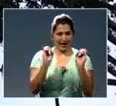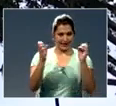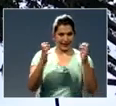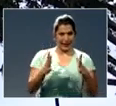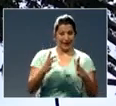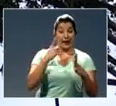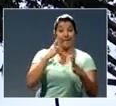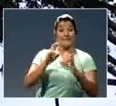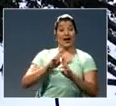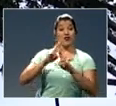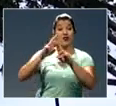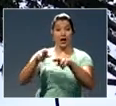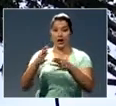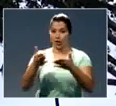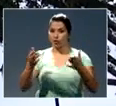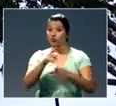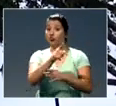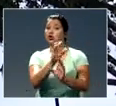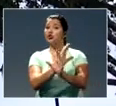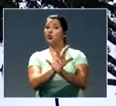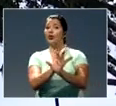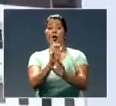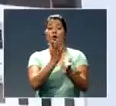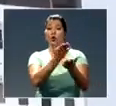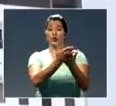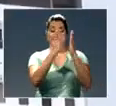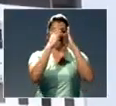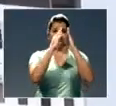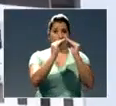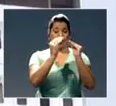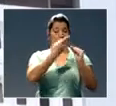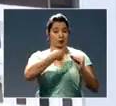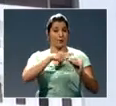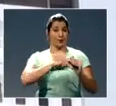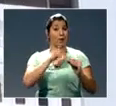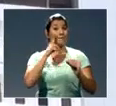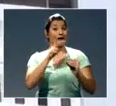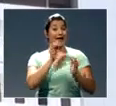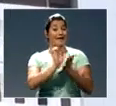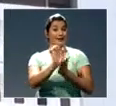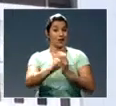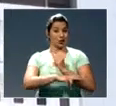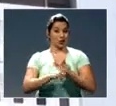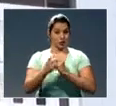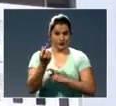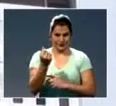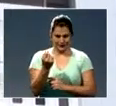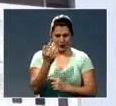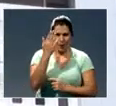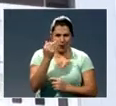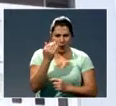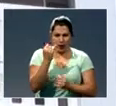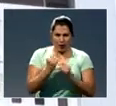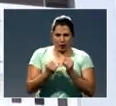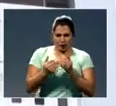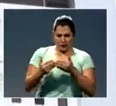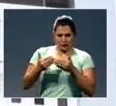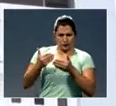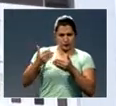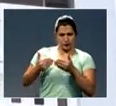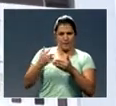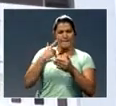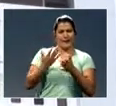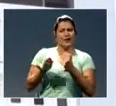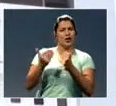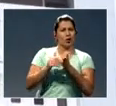ser cautelosos en dar información para evitar caer en una estafa. En las últimas horas se ha detectado un nuevo audio